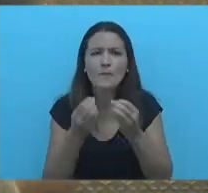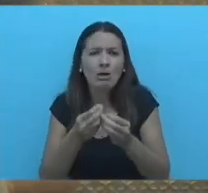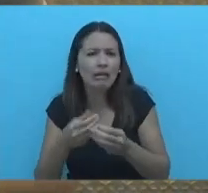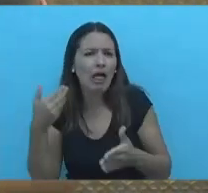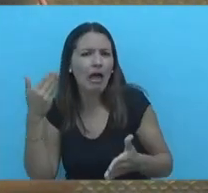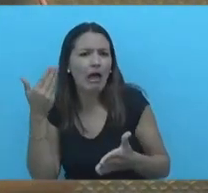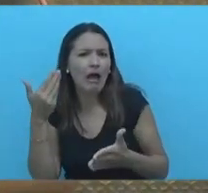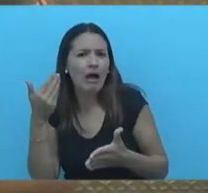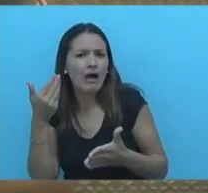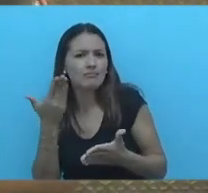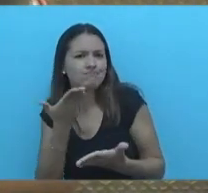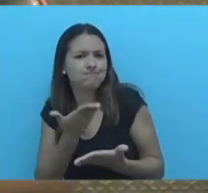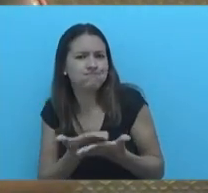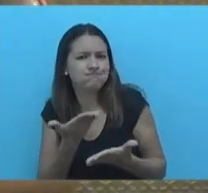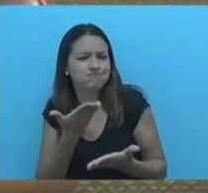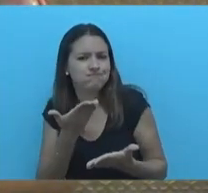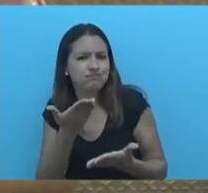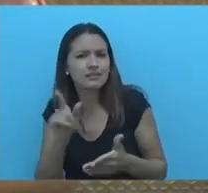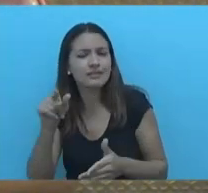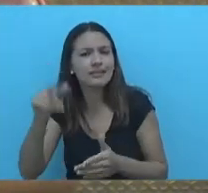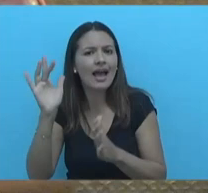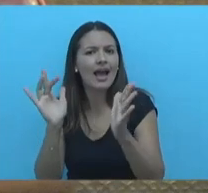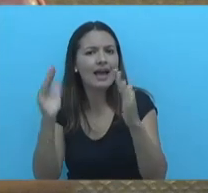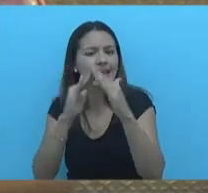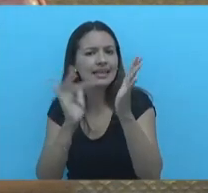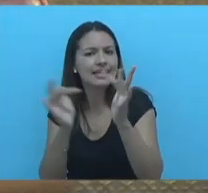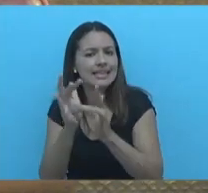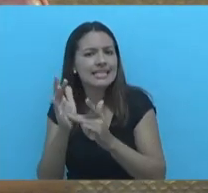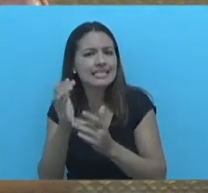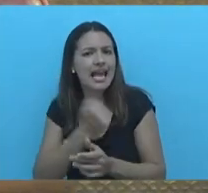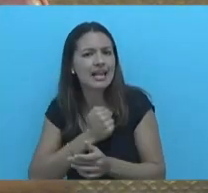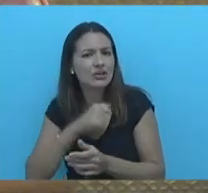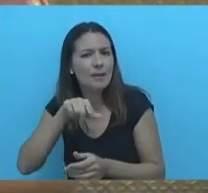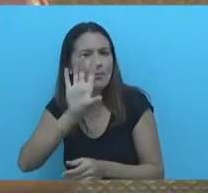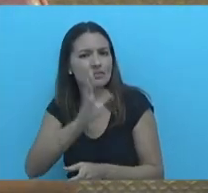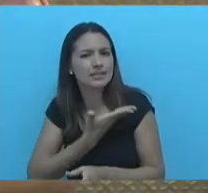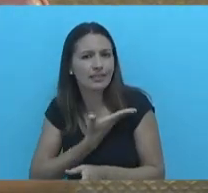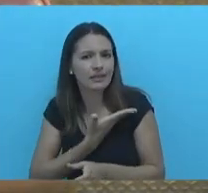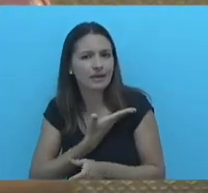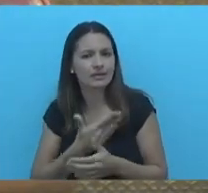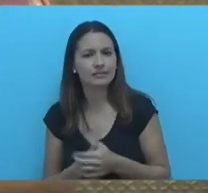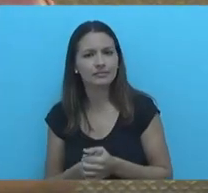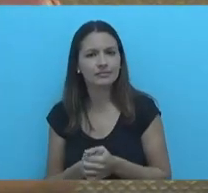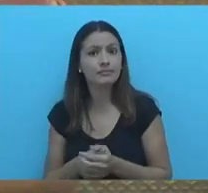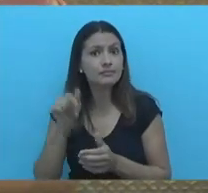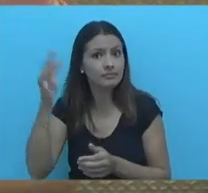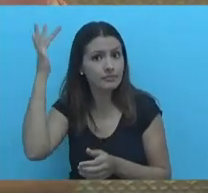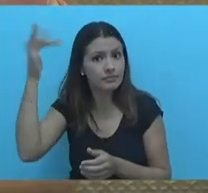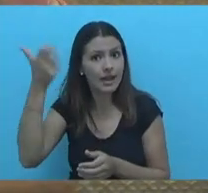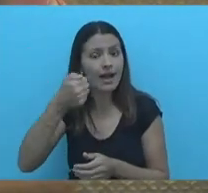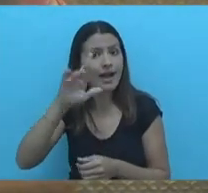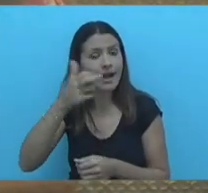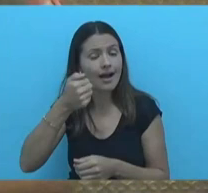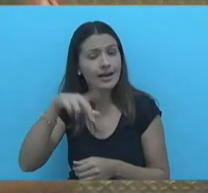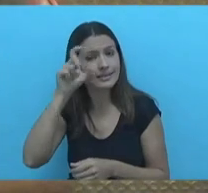de parte de ese factor de poder enorme que es la Iglesia Católica en Santa Fe. Y es Arancedo, nada